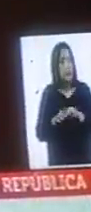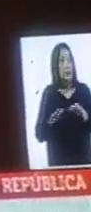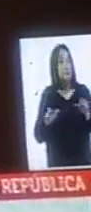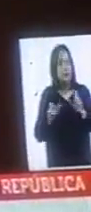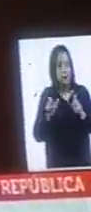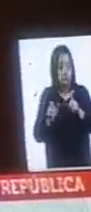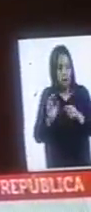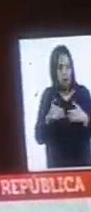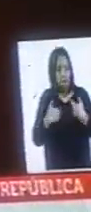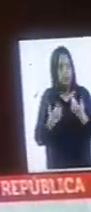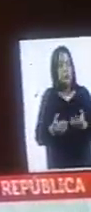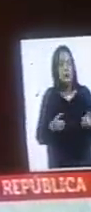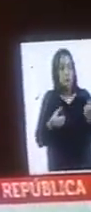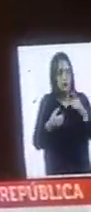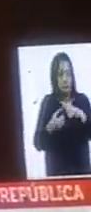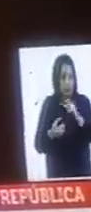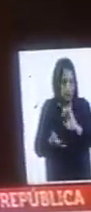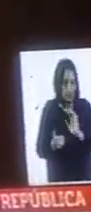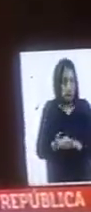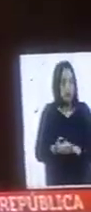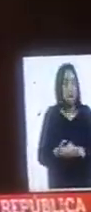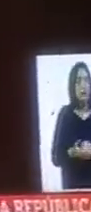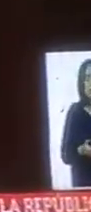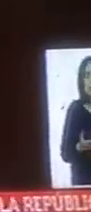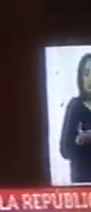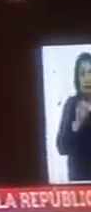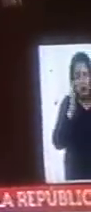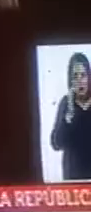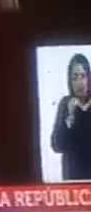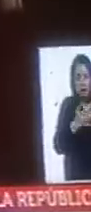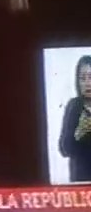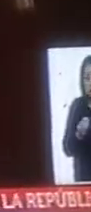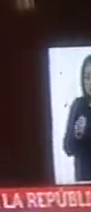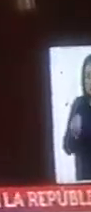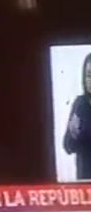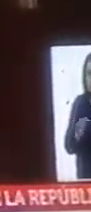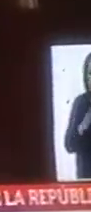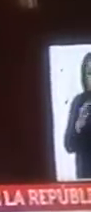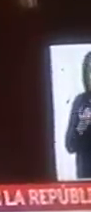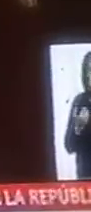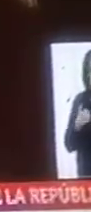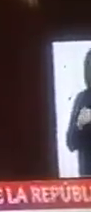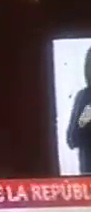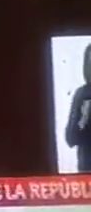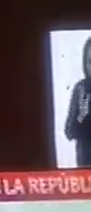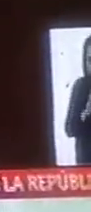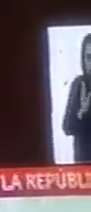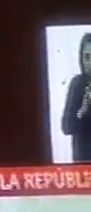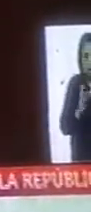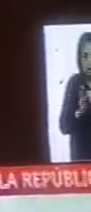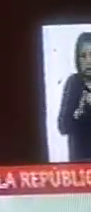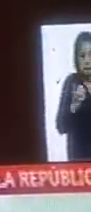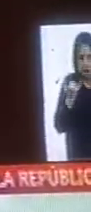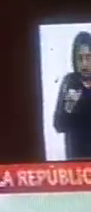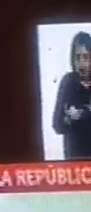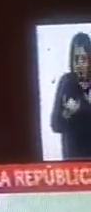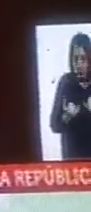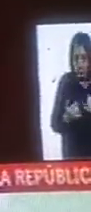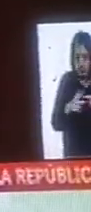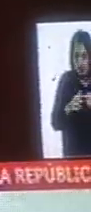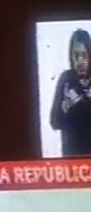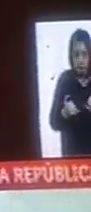beneficiarios la esperanza de cientos de miles de familias para acceder a un techo propio a partir de hoy